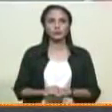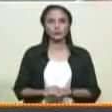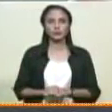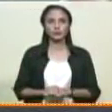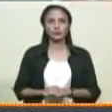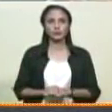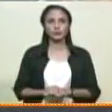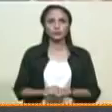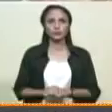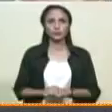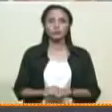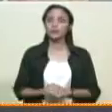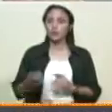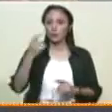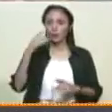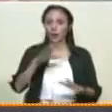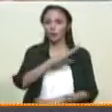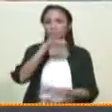Para